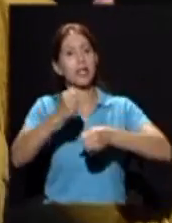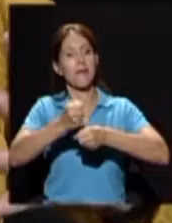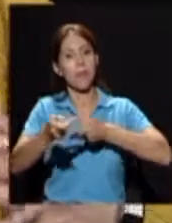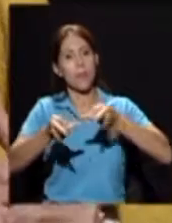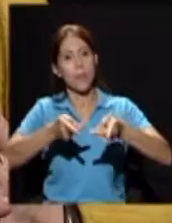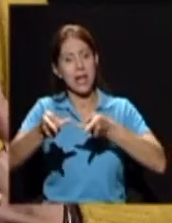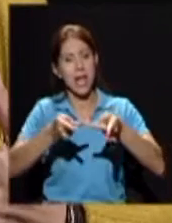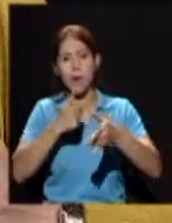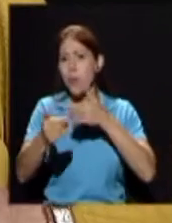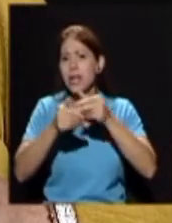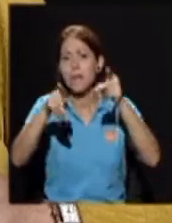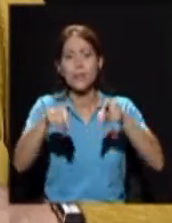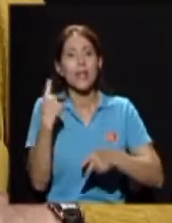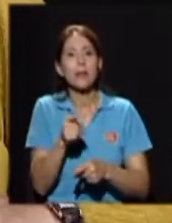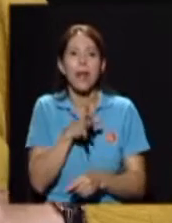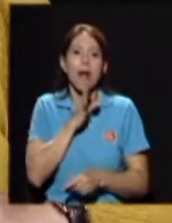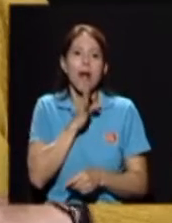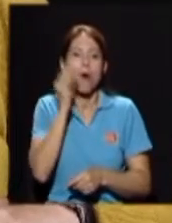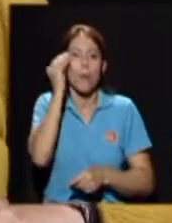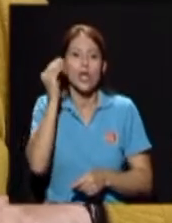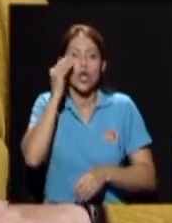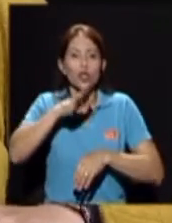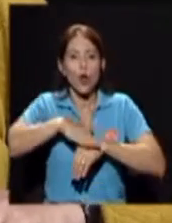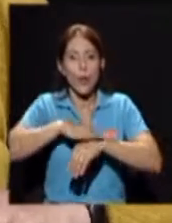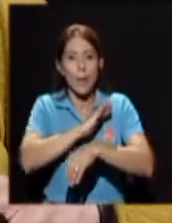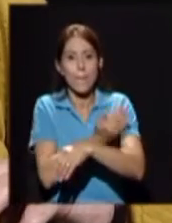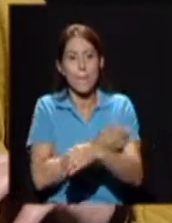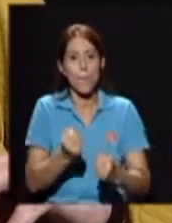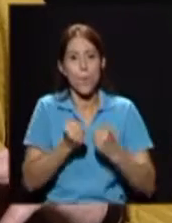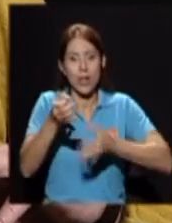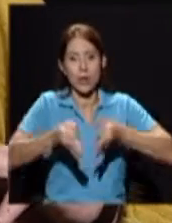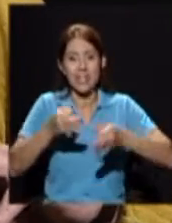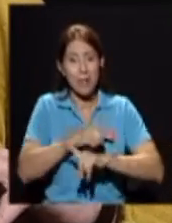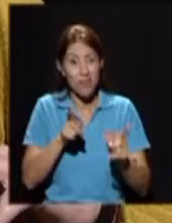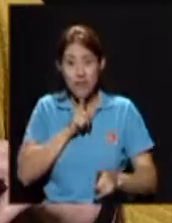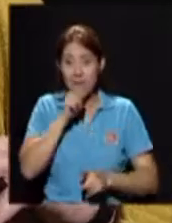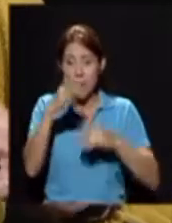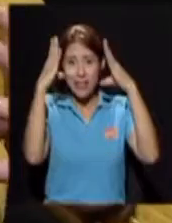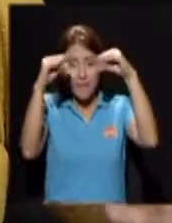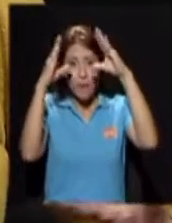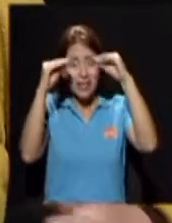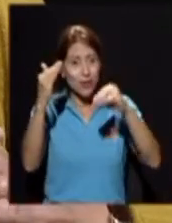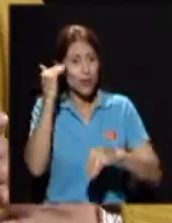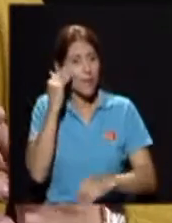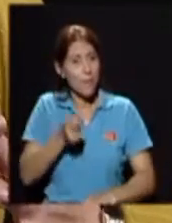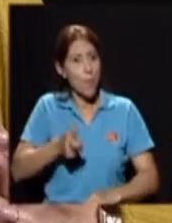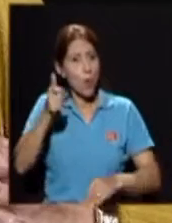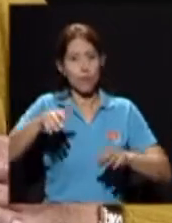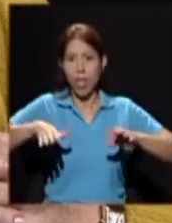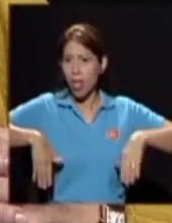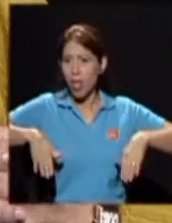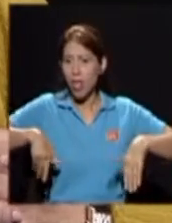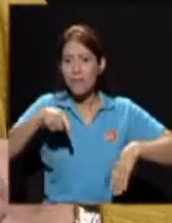el mundo tiene alguna opinión sobre el Poder Judicial, pero se sabe muy poco sobre lo que hace, y